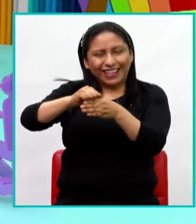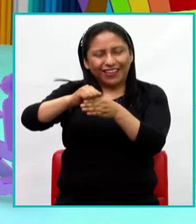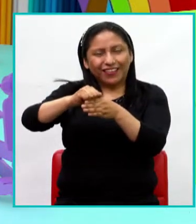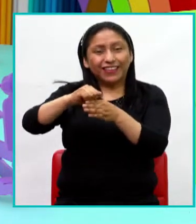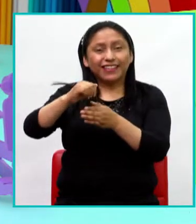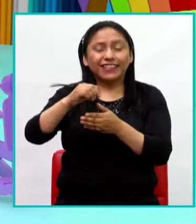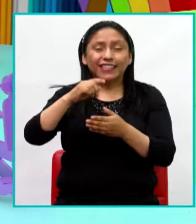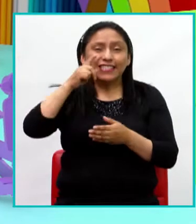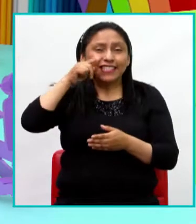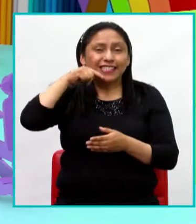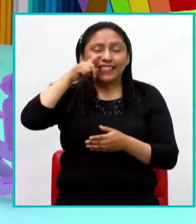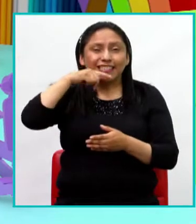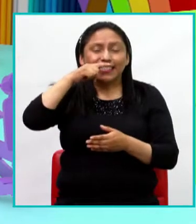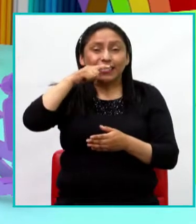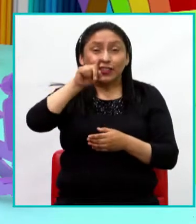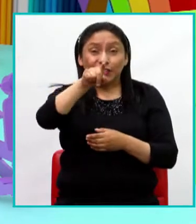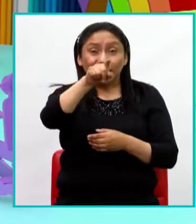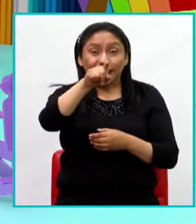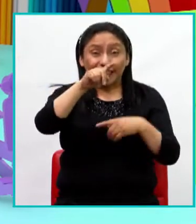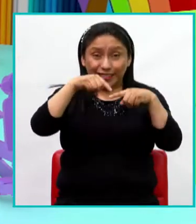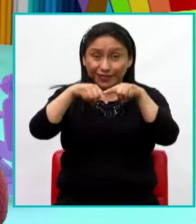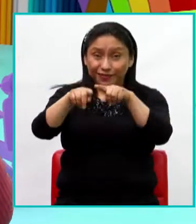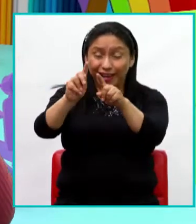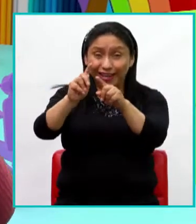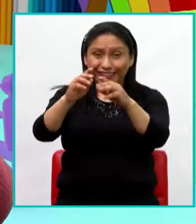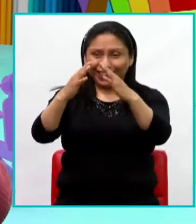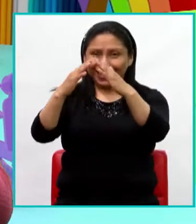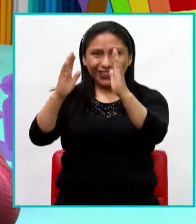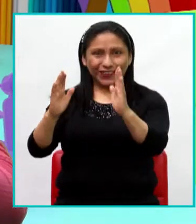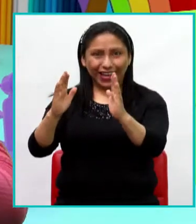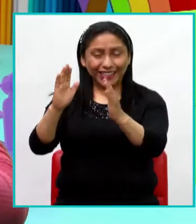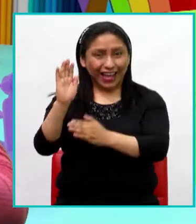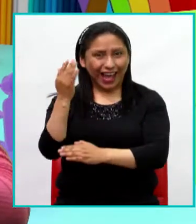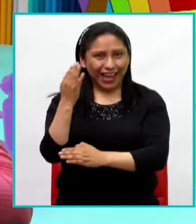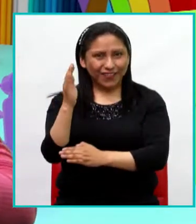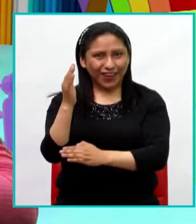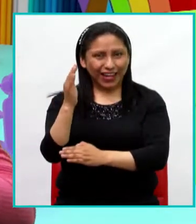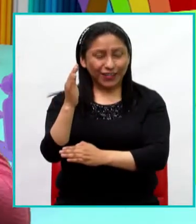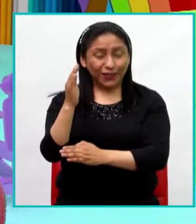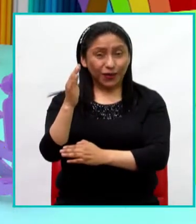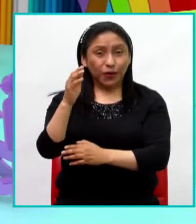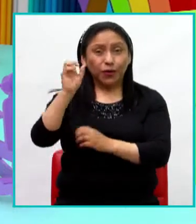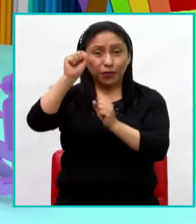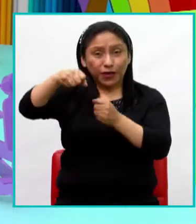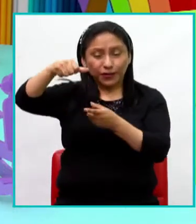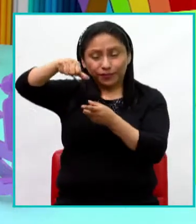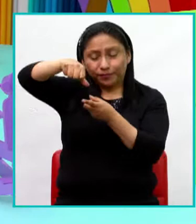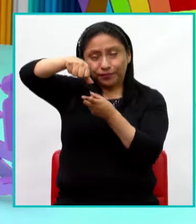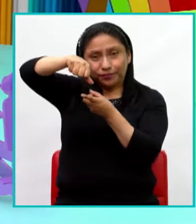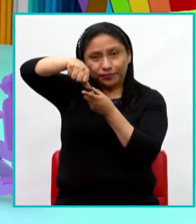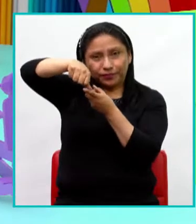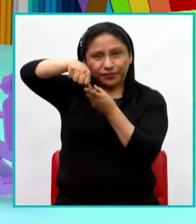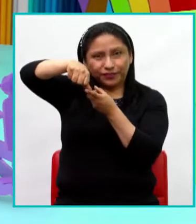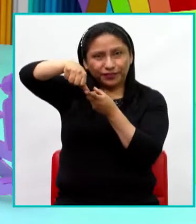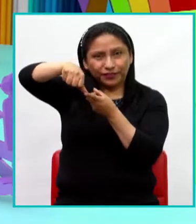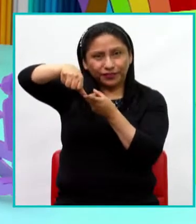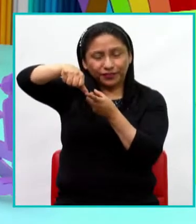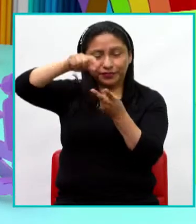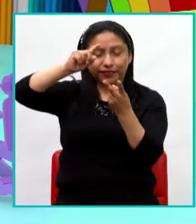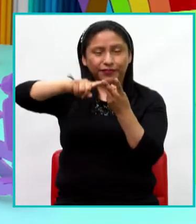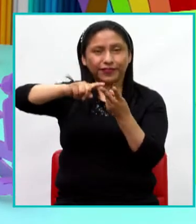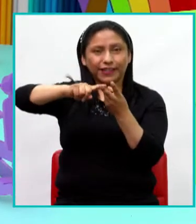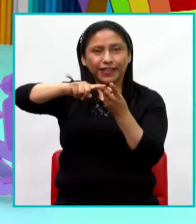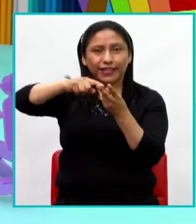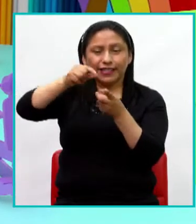parece si corren al baño de su casa a traer un dentrífico, su dentrífico, su cepillo